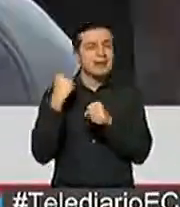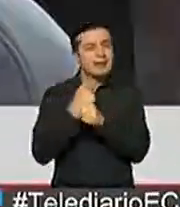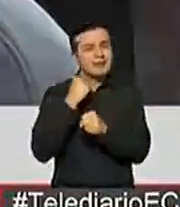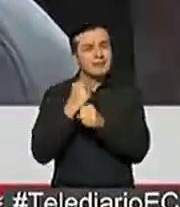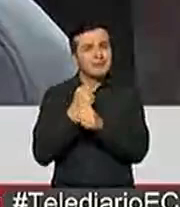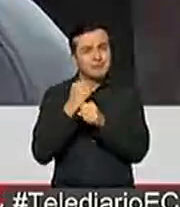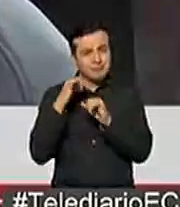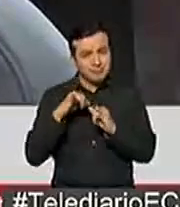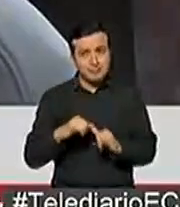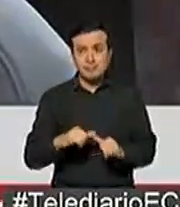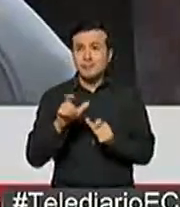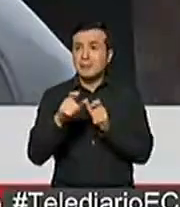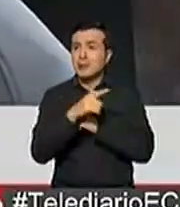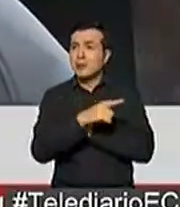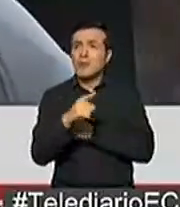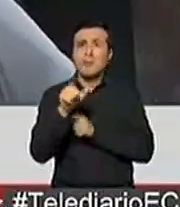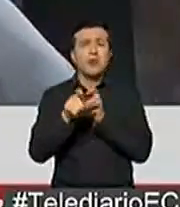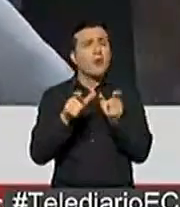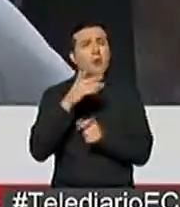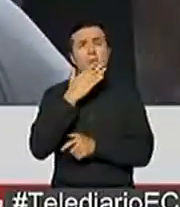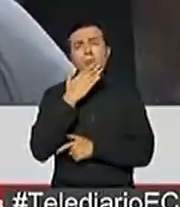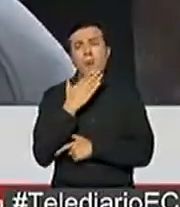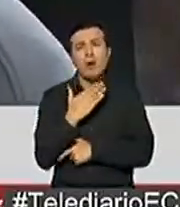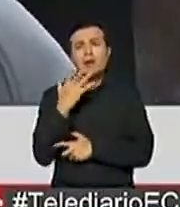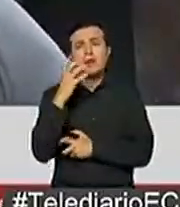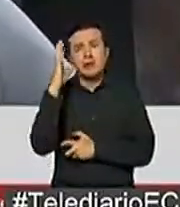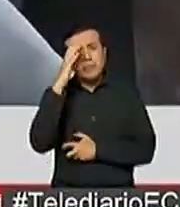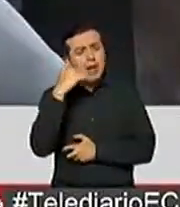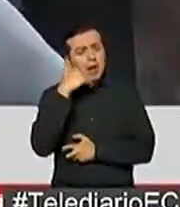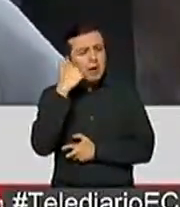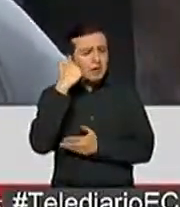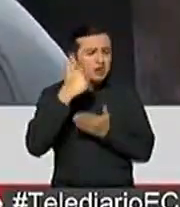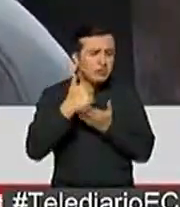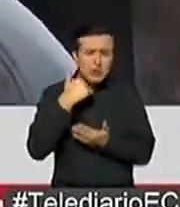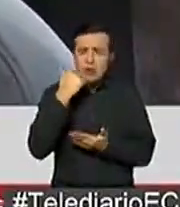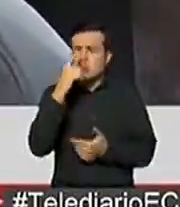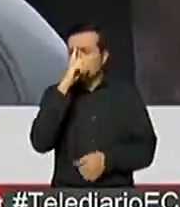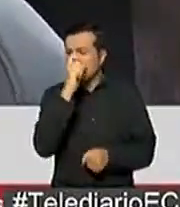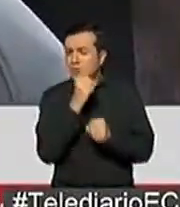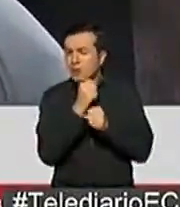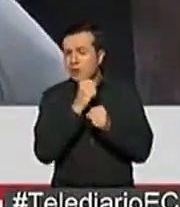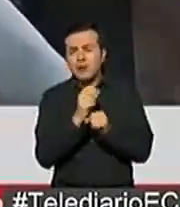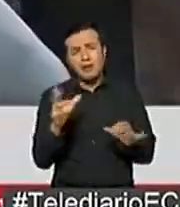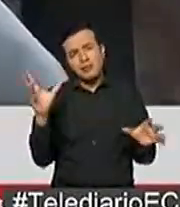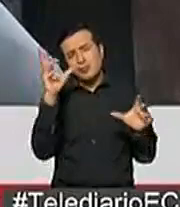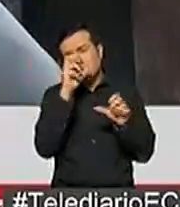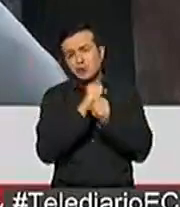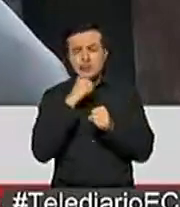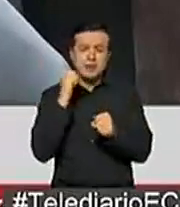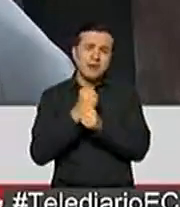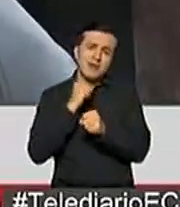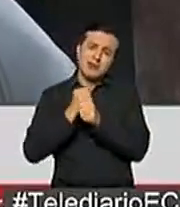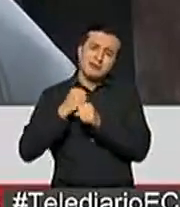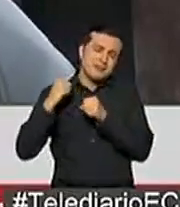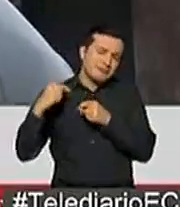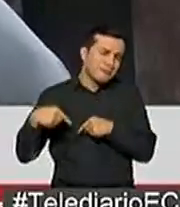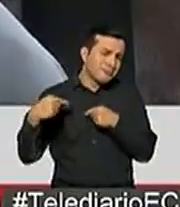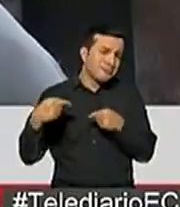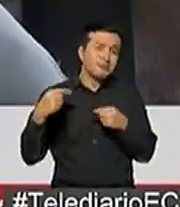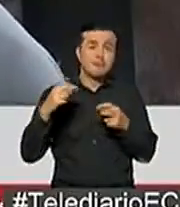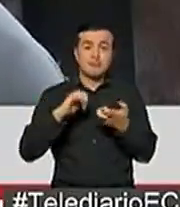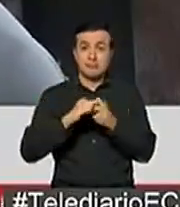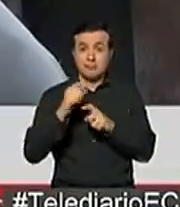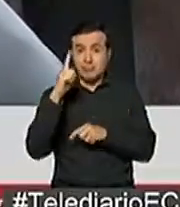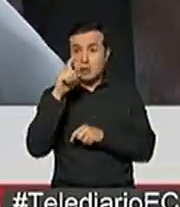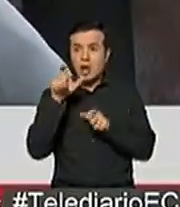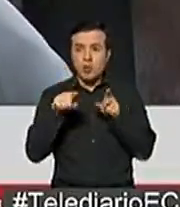ellos sin embargo se portaron muy bien trataron de buscar la la forma trabajaron en la noche trabajando cuando pudieron a pesar del